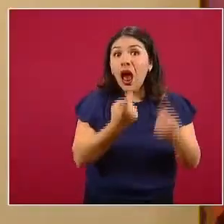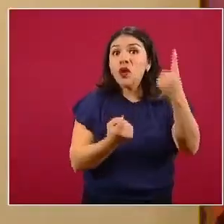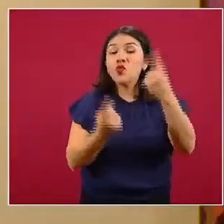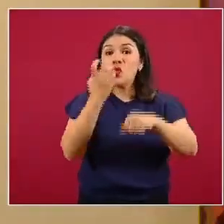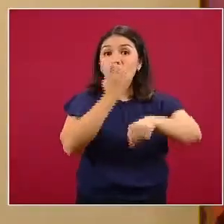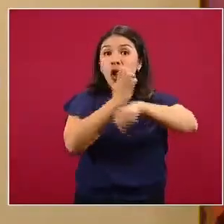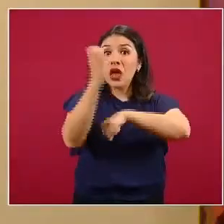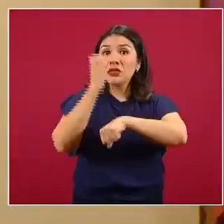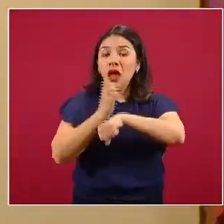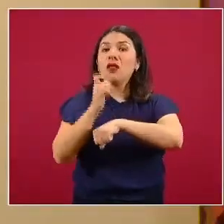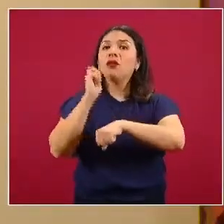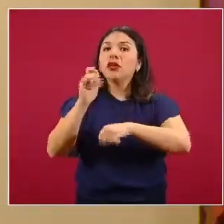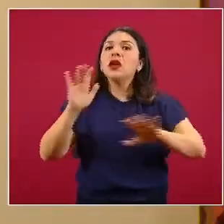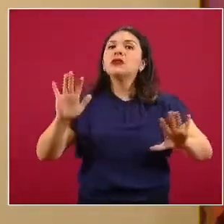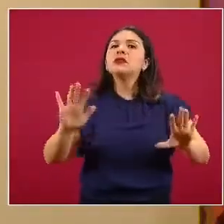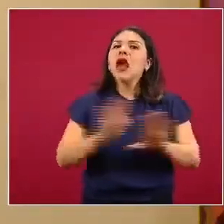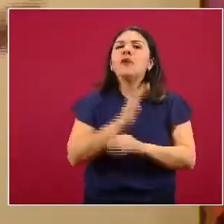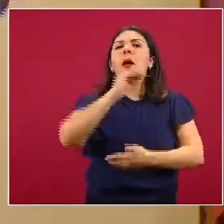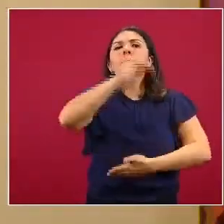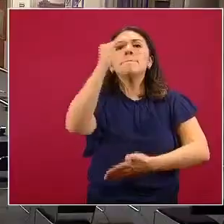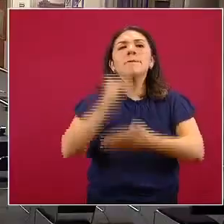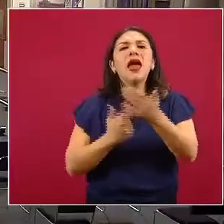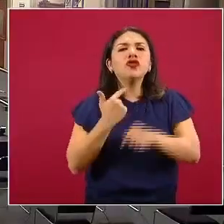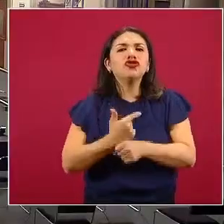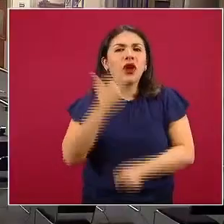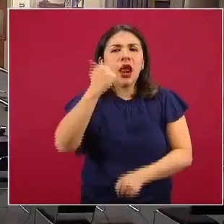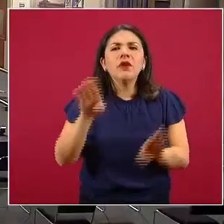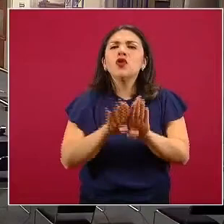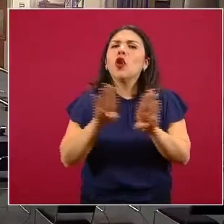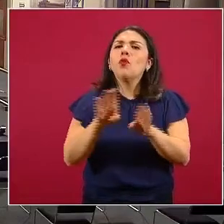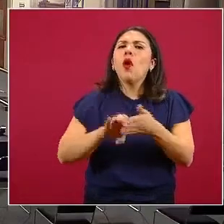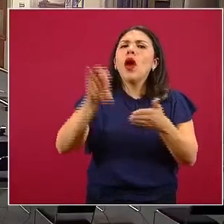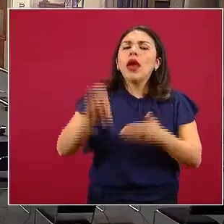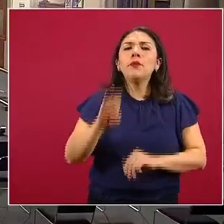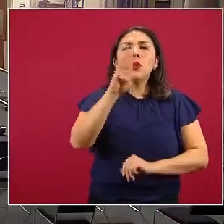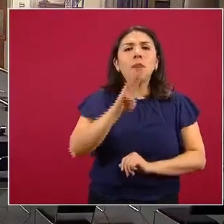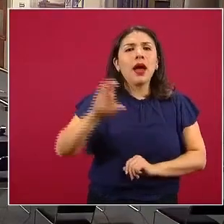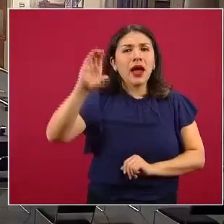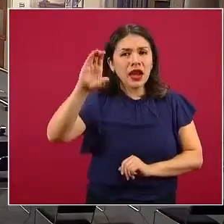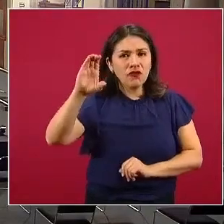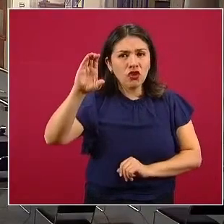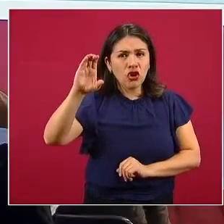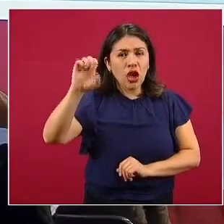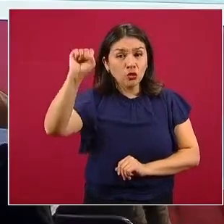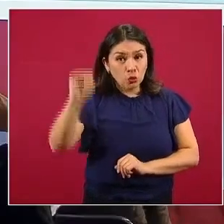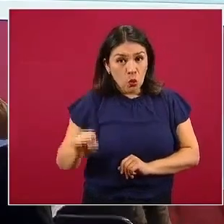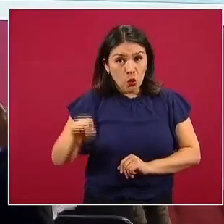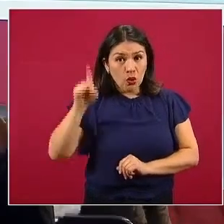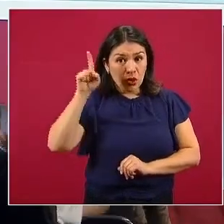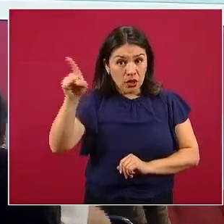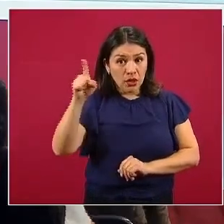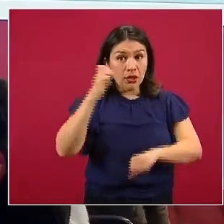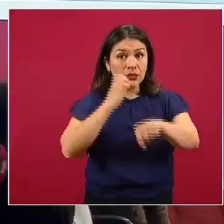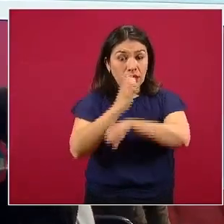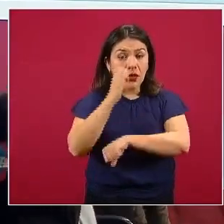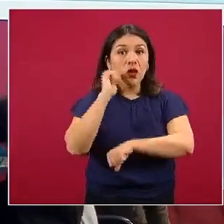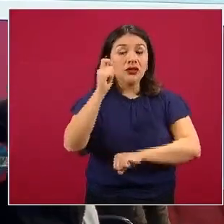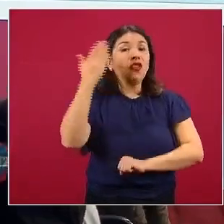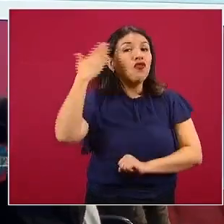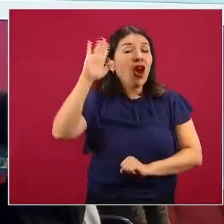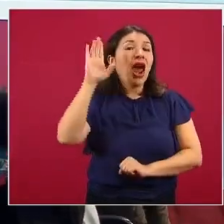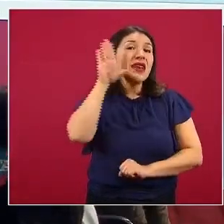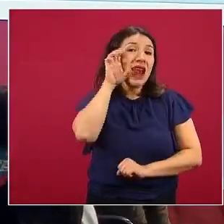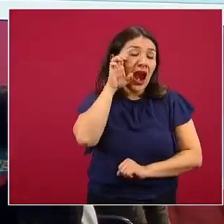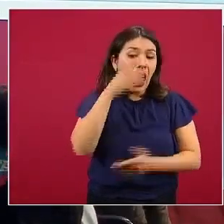que han disminuido su riesgo epidémico. Es el caso precisamente de Baja California Sur, que estando en naranja